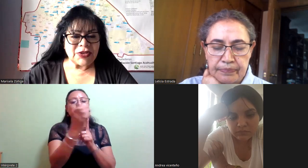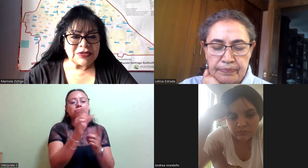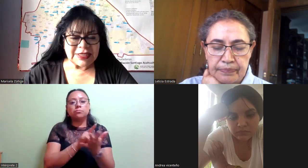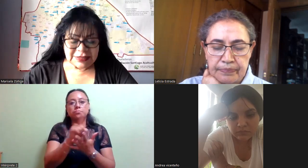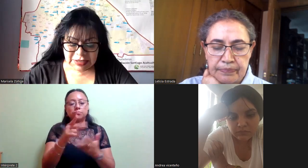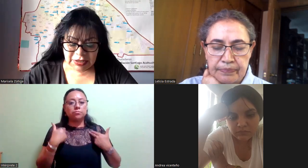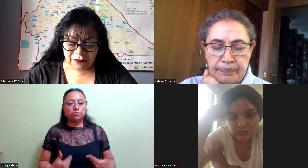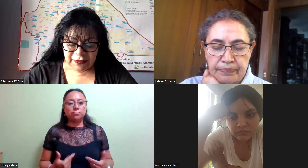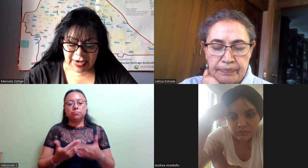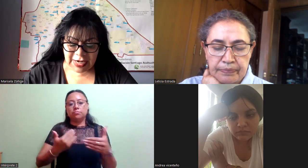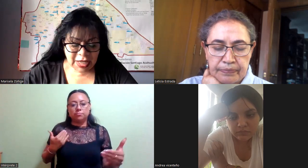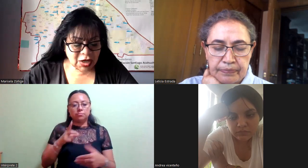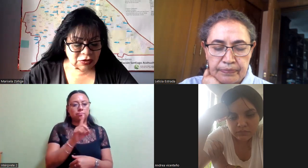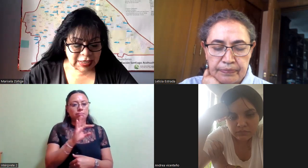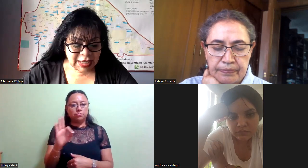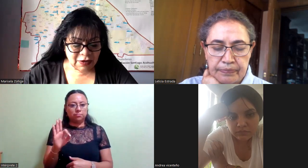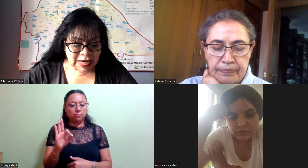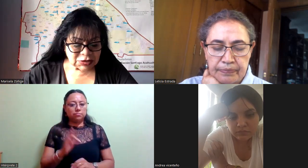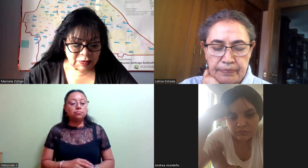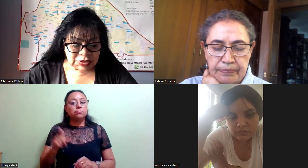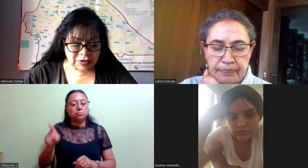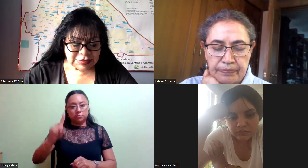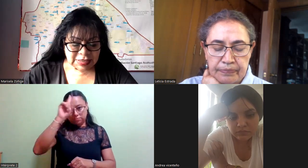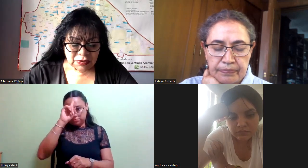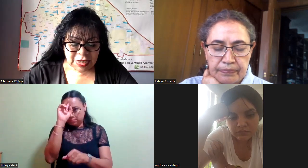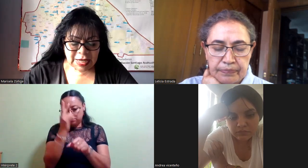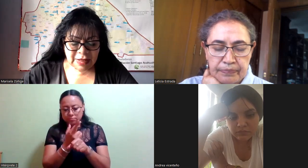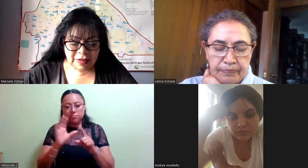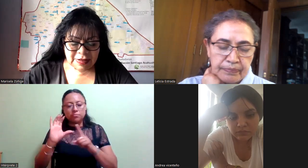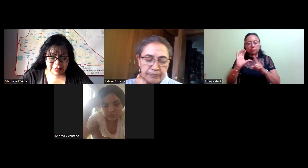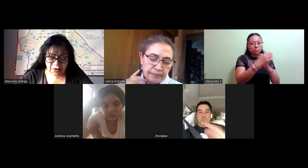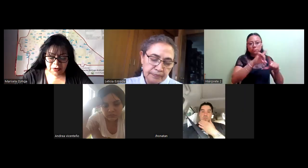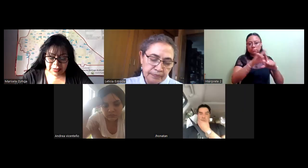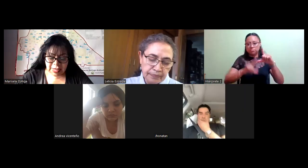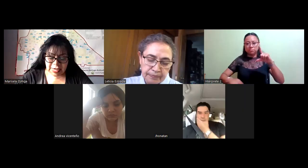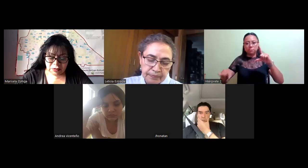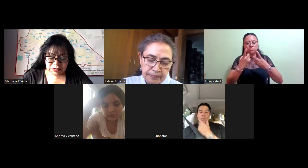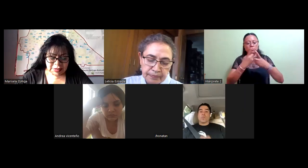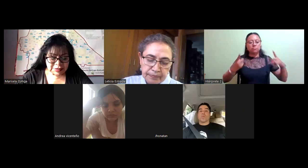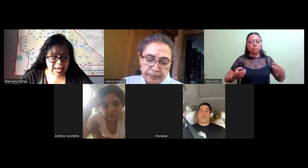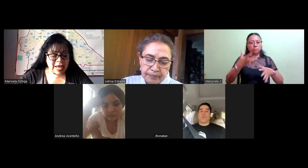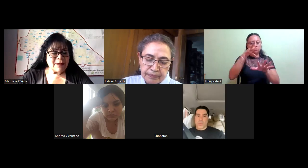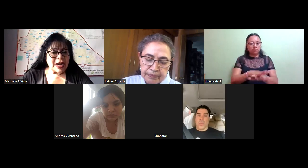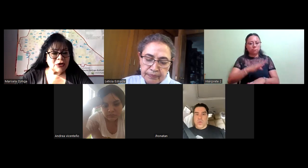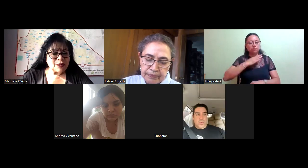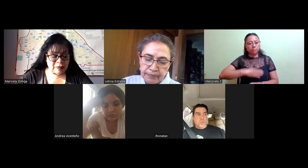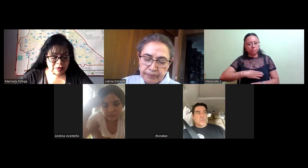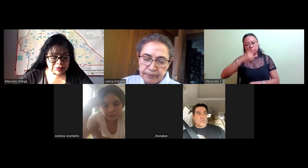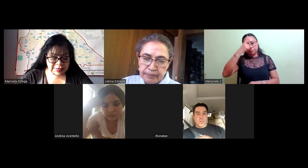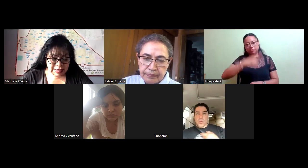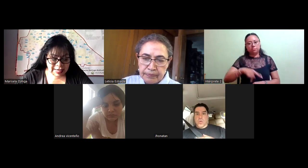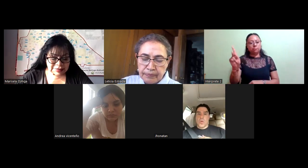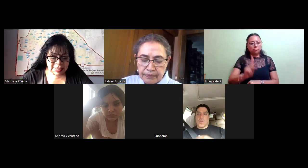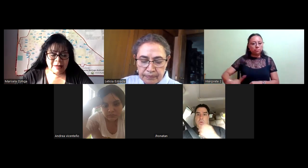del entonces Distrito Federal, consejero de las Comisiones Nacional de Desarrollo Integral y Justicia para los